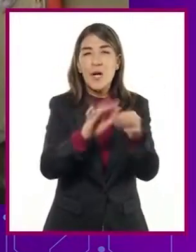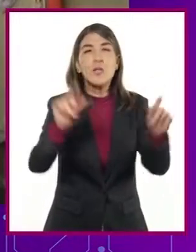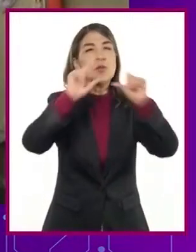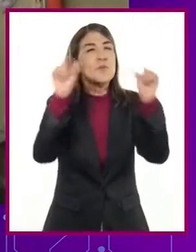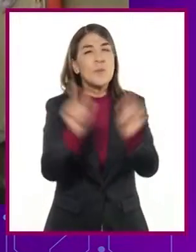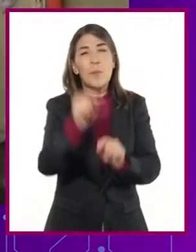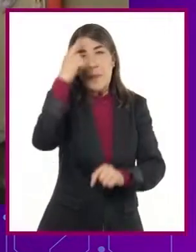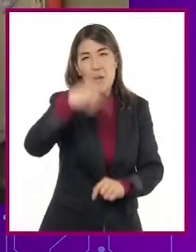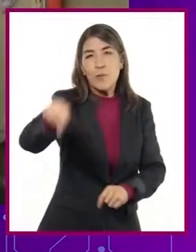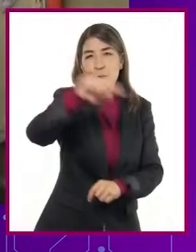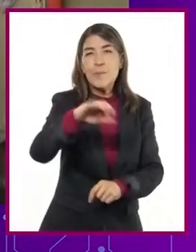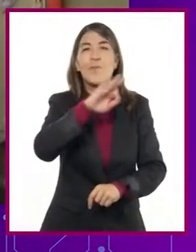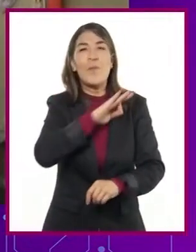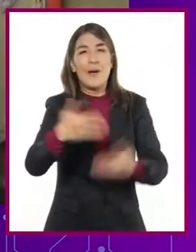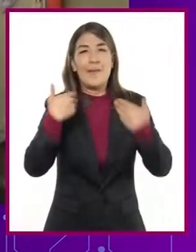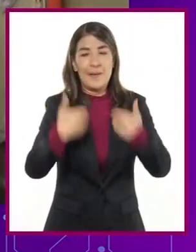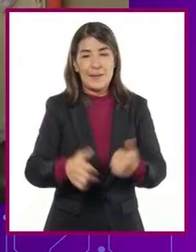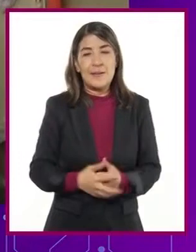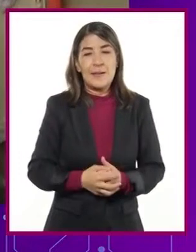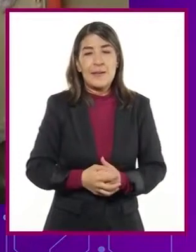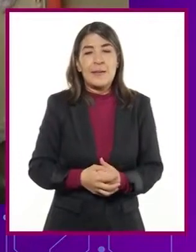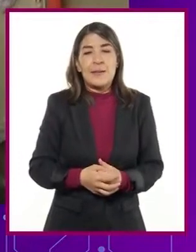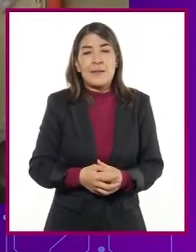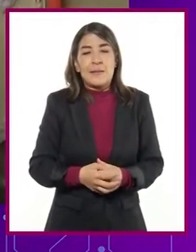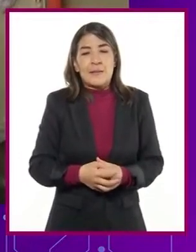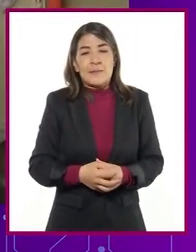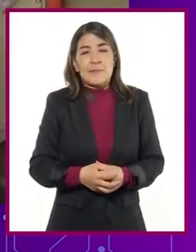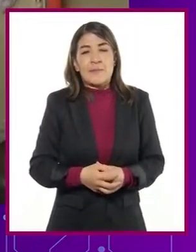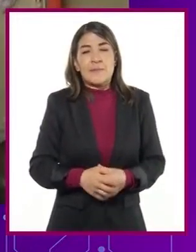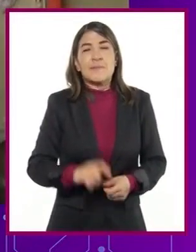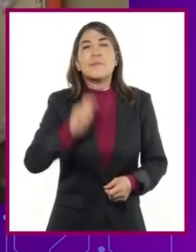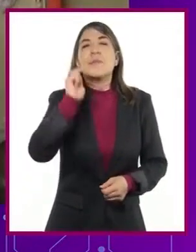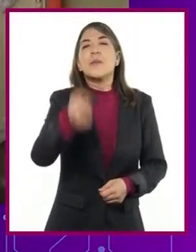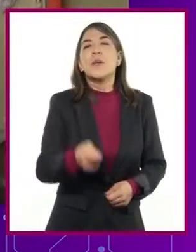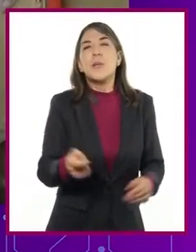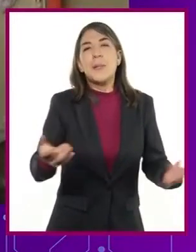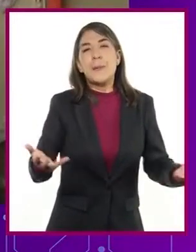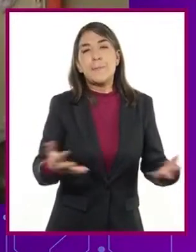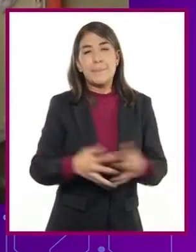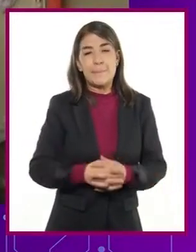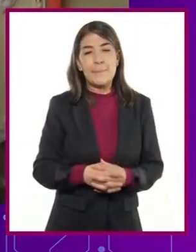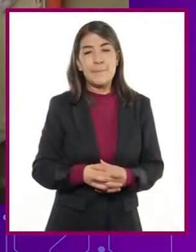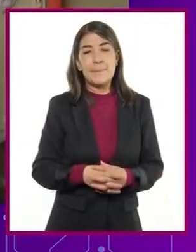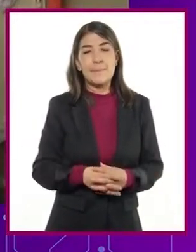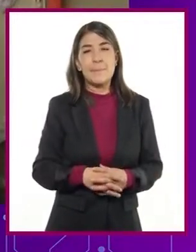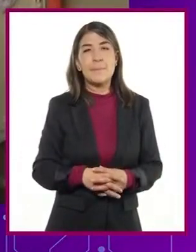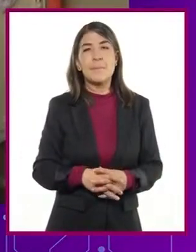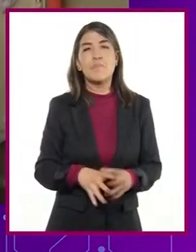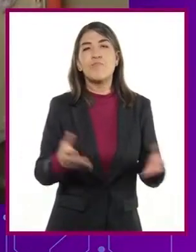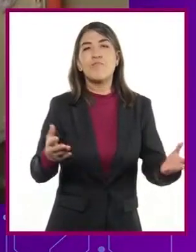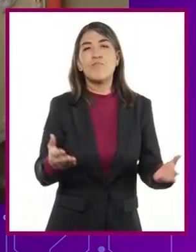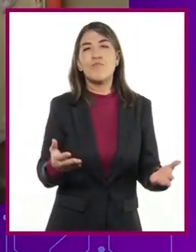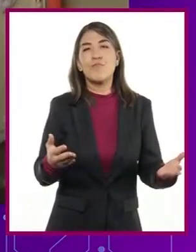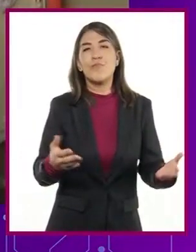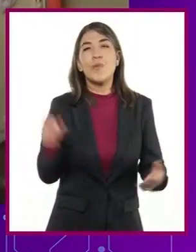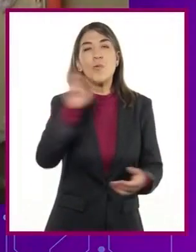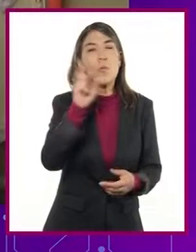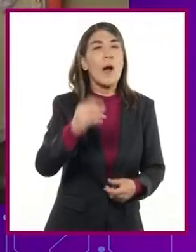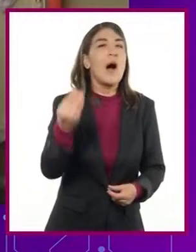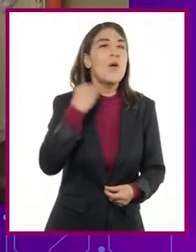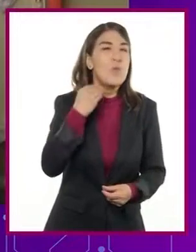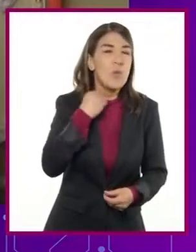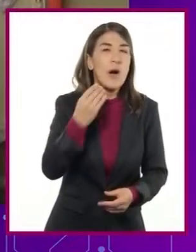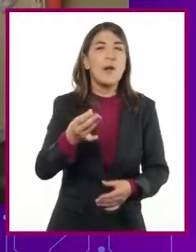entender. Este principio de imparcialidad es algo que se maneja mucho, sobre todo en cuestiones de abogados,